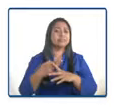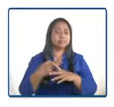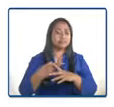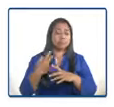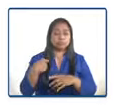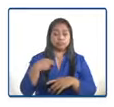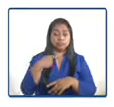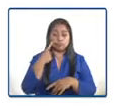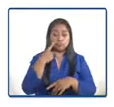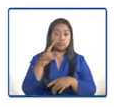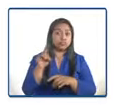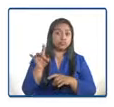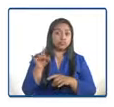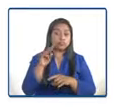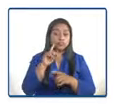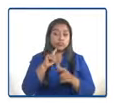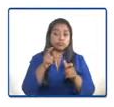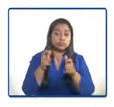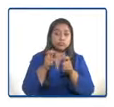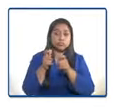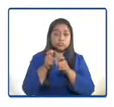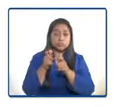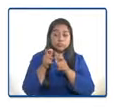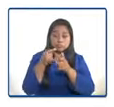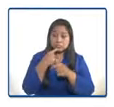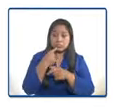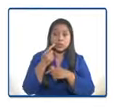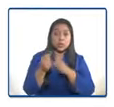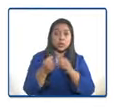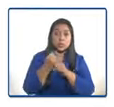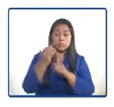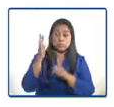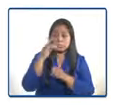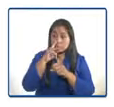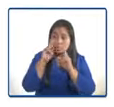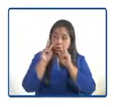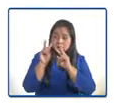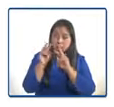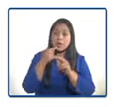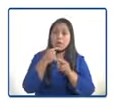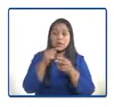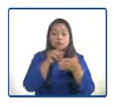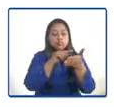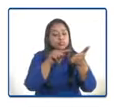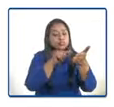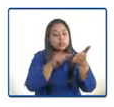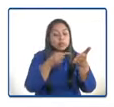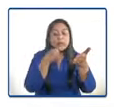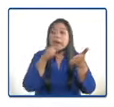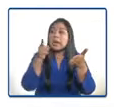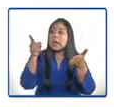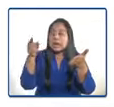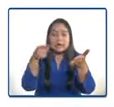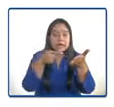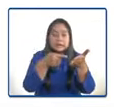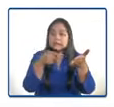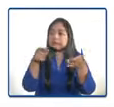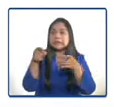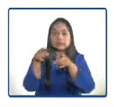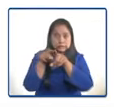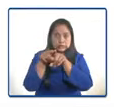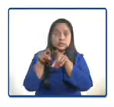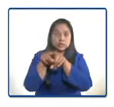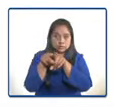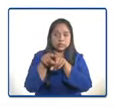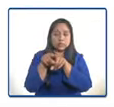no tenemos medidas de control y cumplimiento para verificar que lo que dice contener cada contenedor es lo que